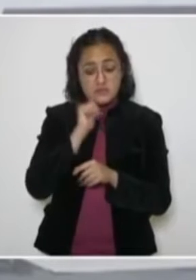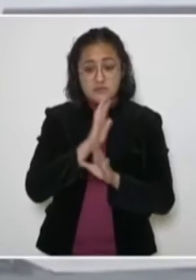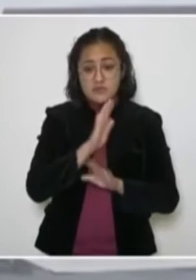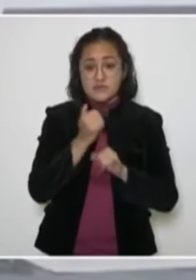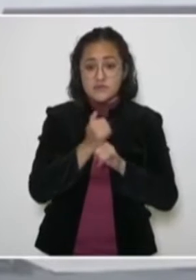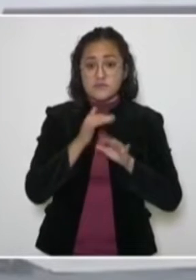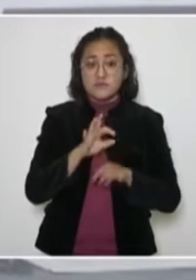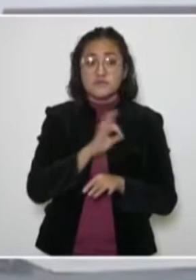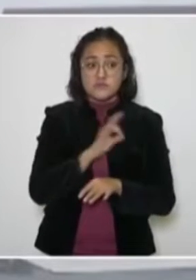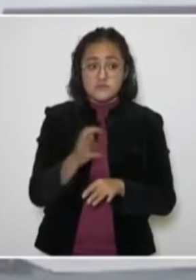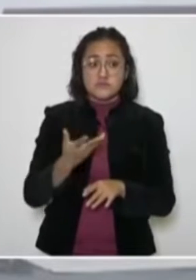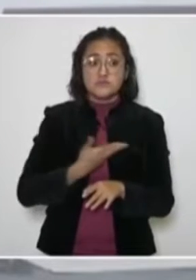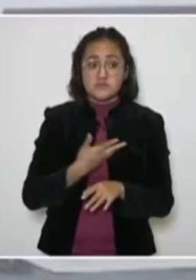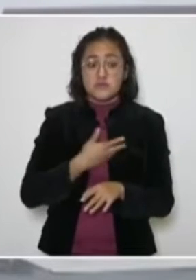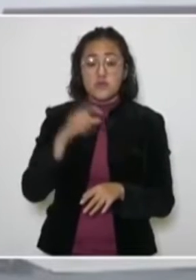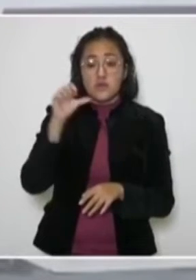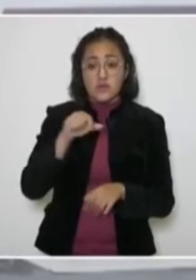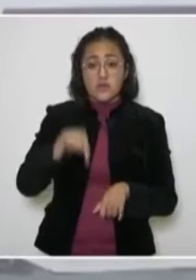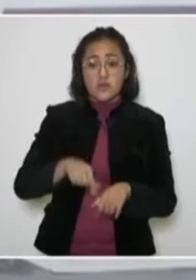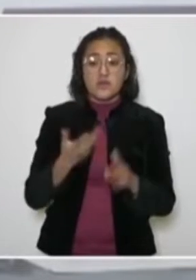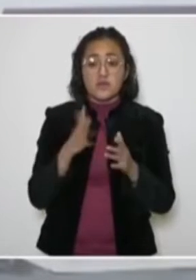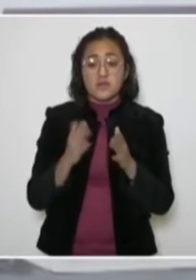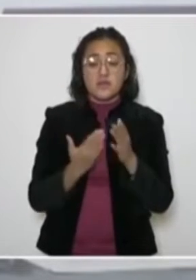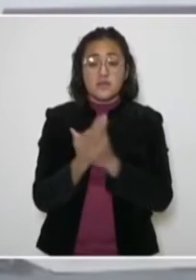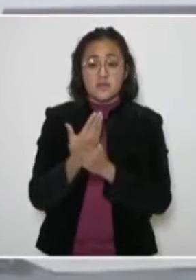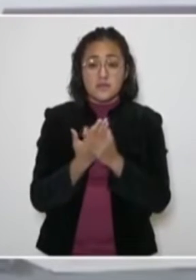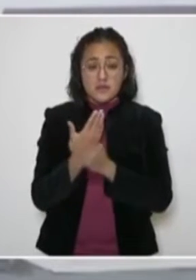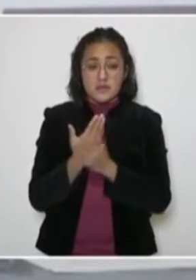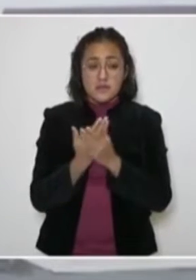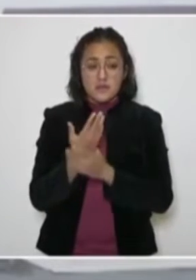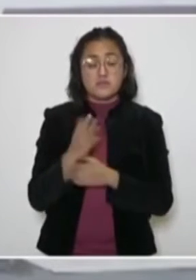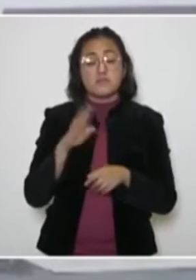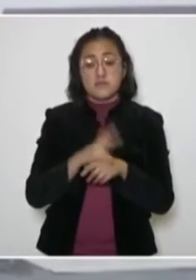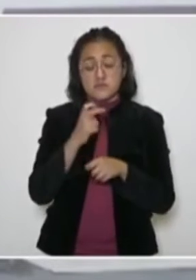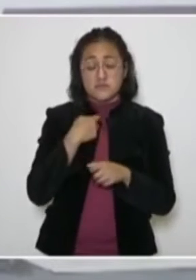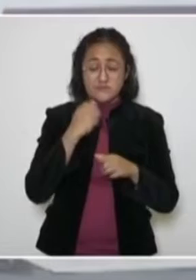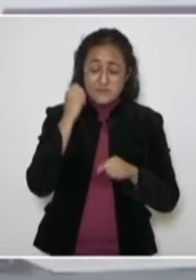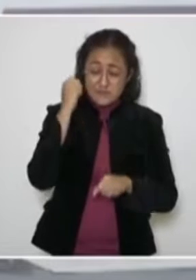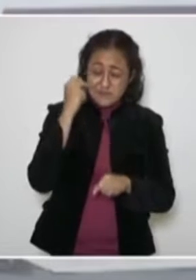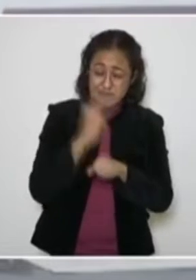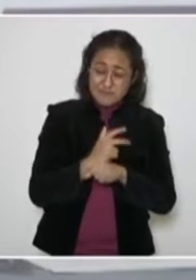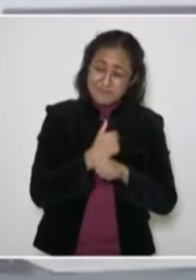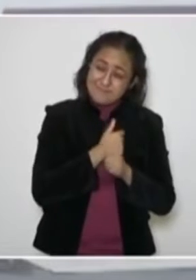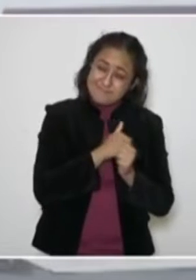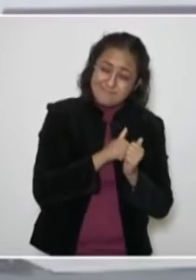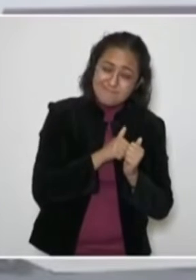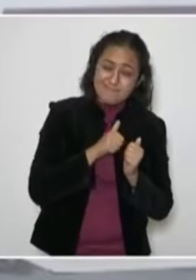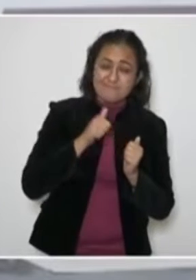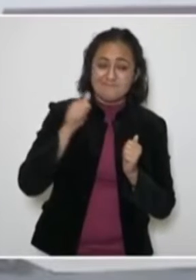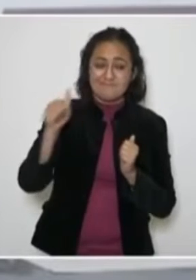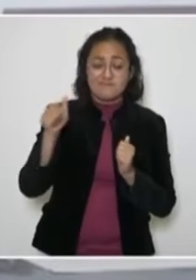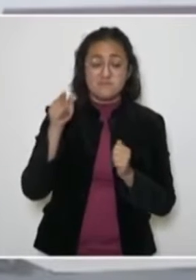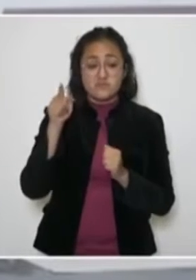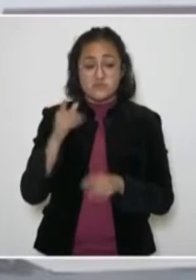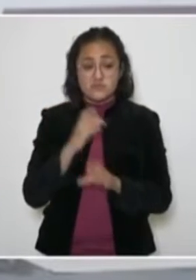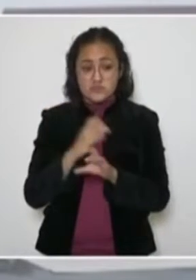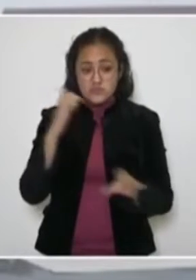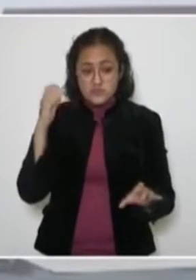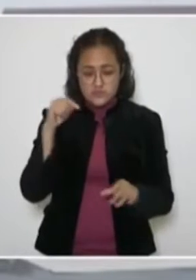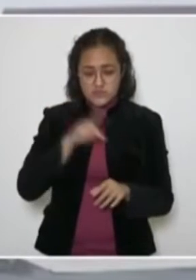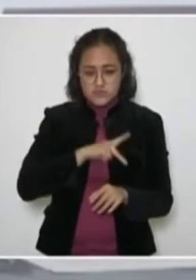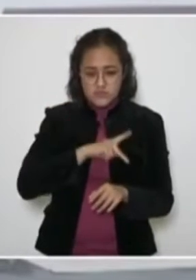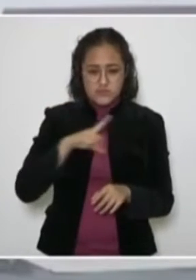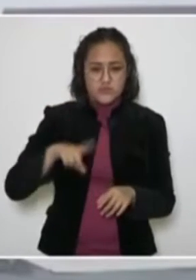informaron que podíamos tenerlo hoy a las 10 de la mañana, por lo que desde temprano ya están los Thermo Kings del gobierno del